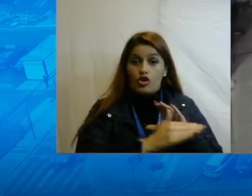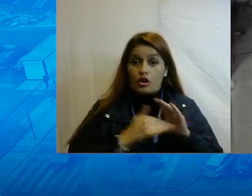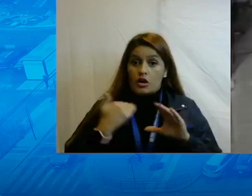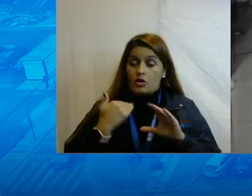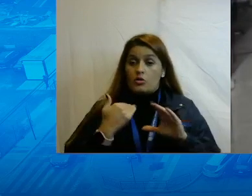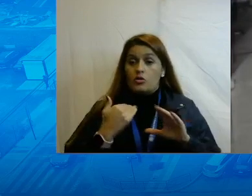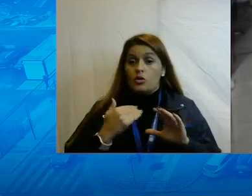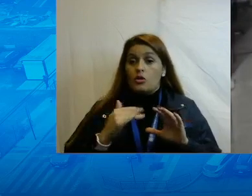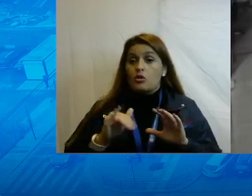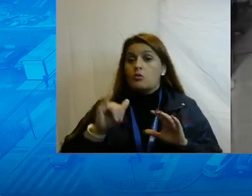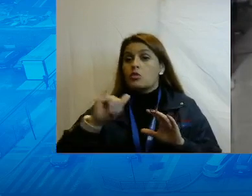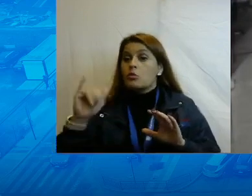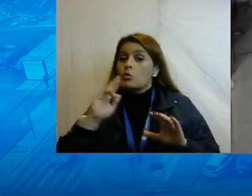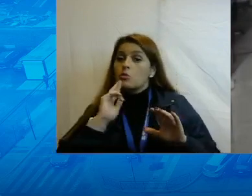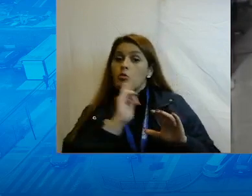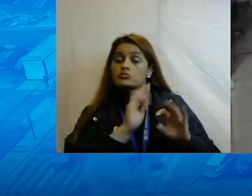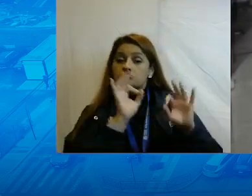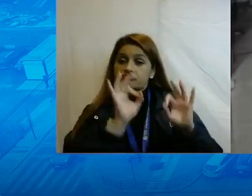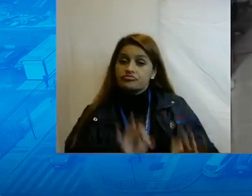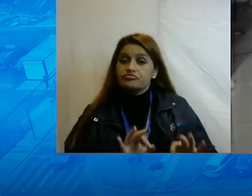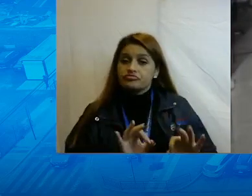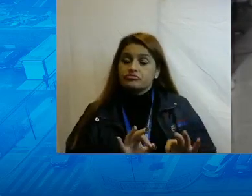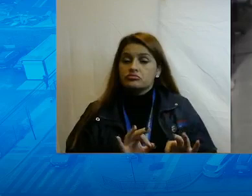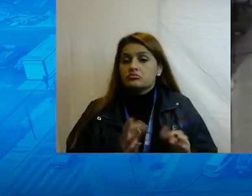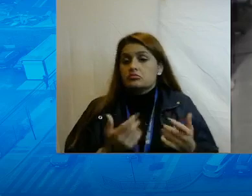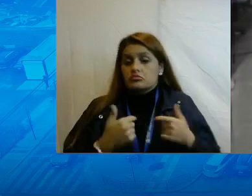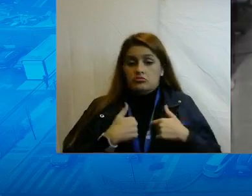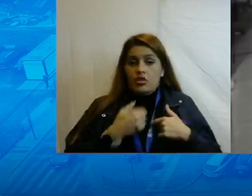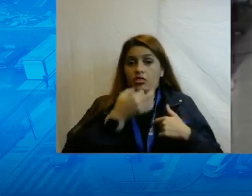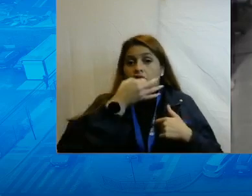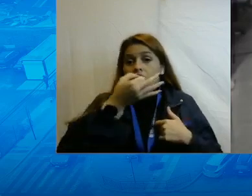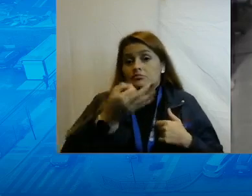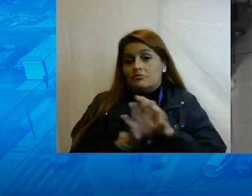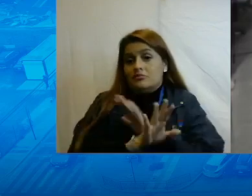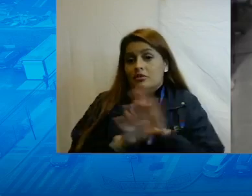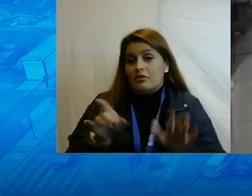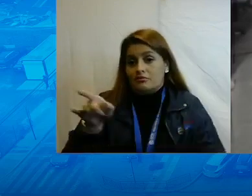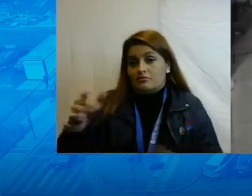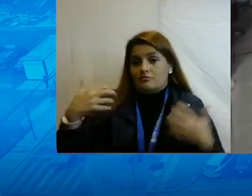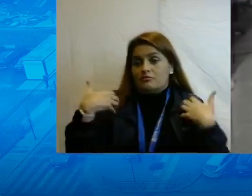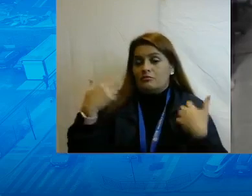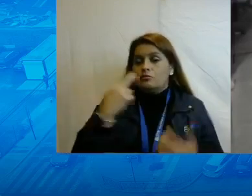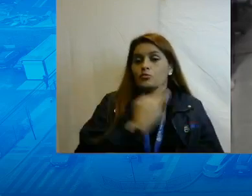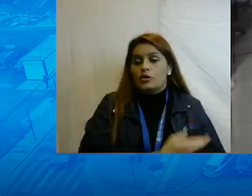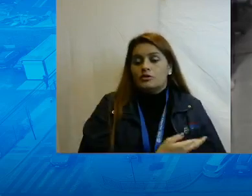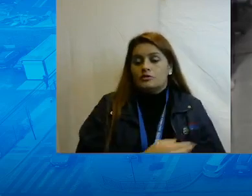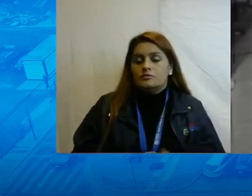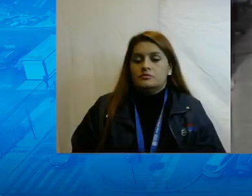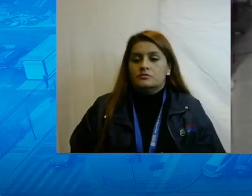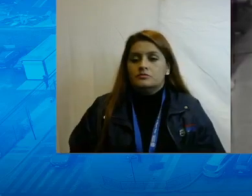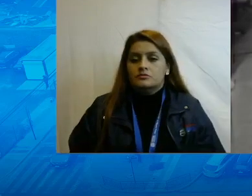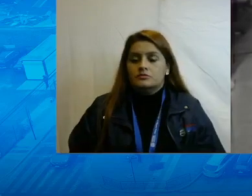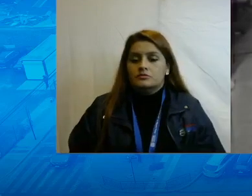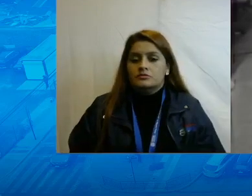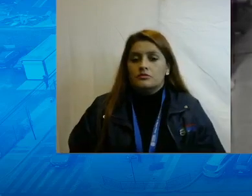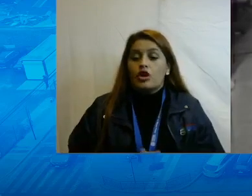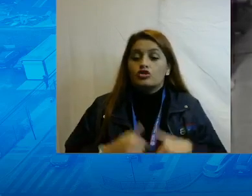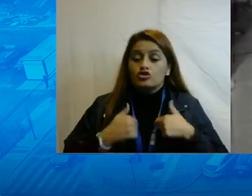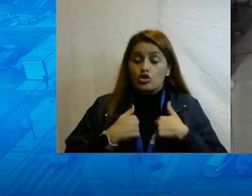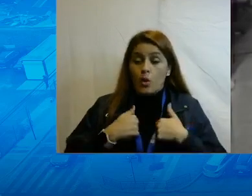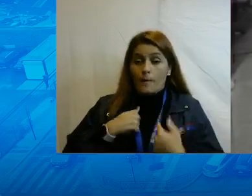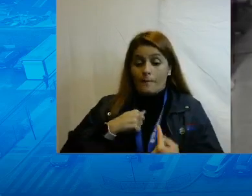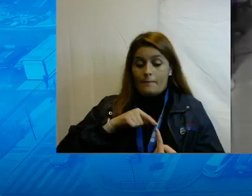respondido oportunamente, probablemente no lo hubiésemos tenido que hacer presente en este Consejo. Yo en lo